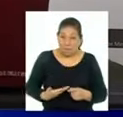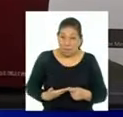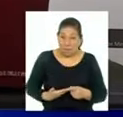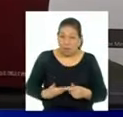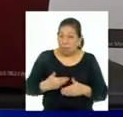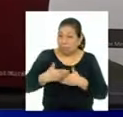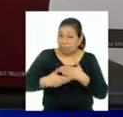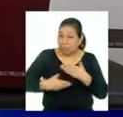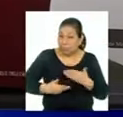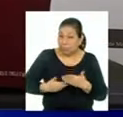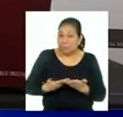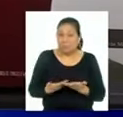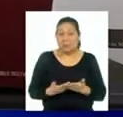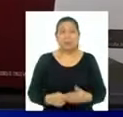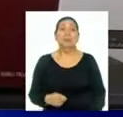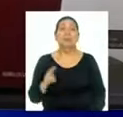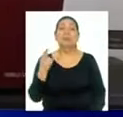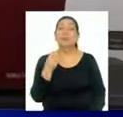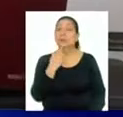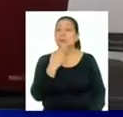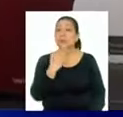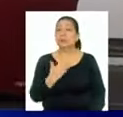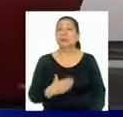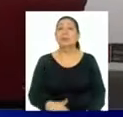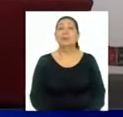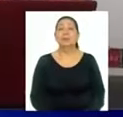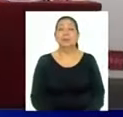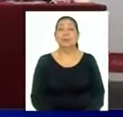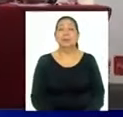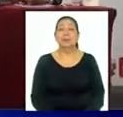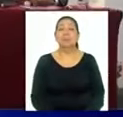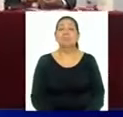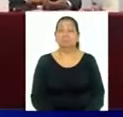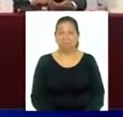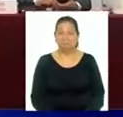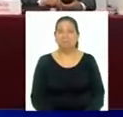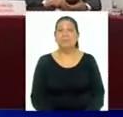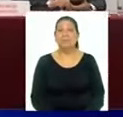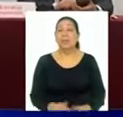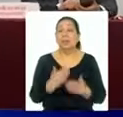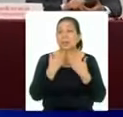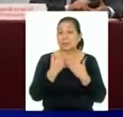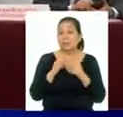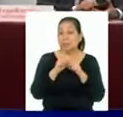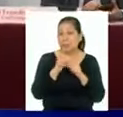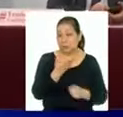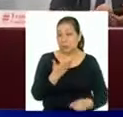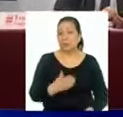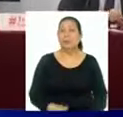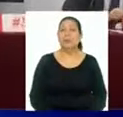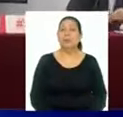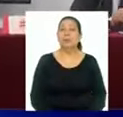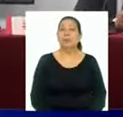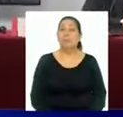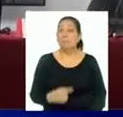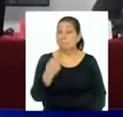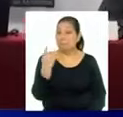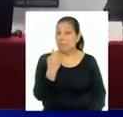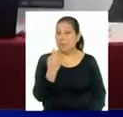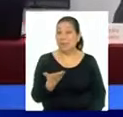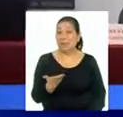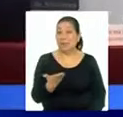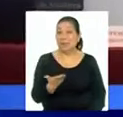está avanzando la Procuraduría Anticorrupción. Gracias. Muchas gracias por las preguntas. En el primer